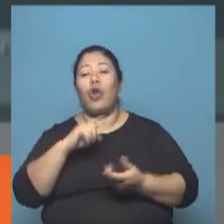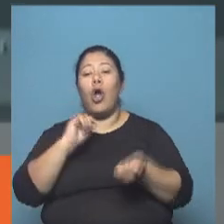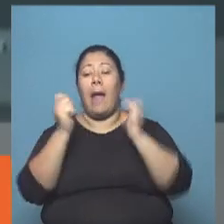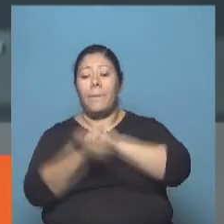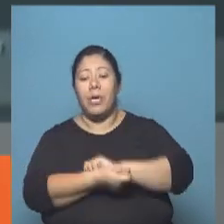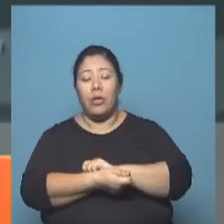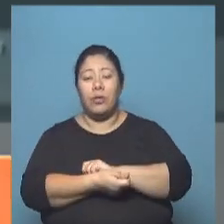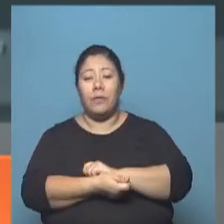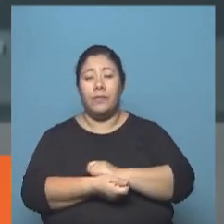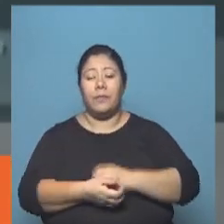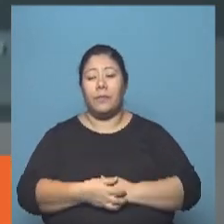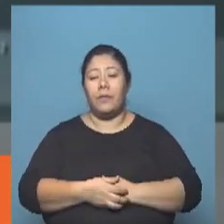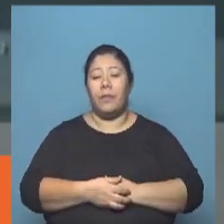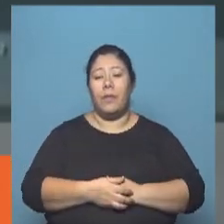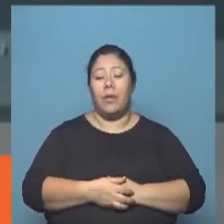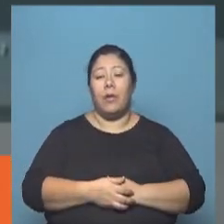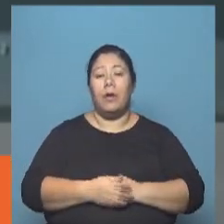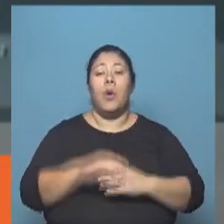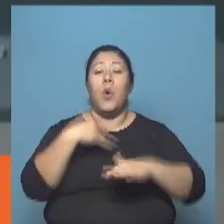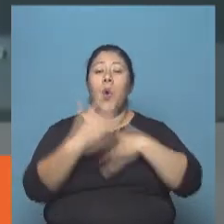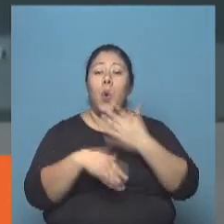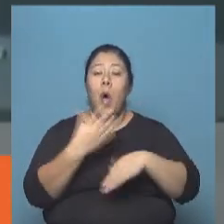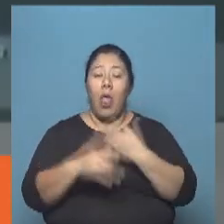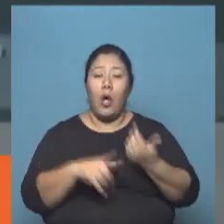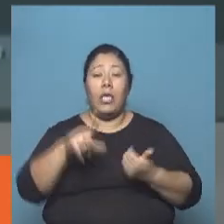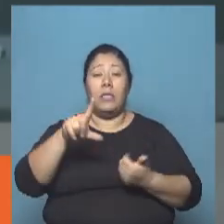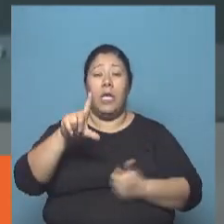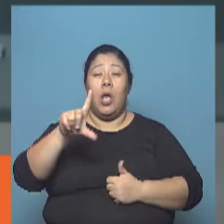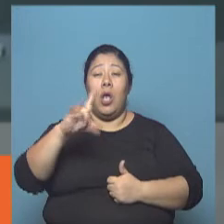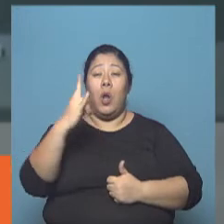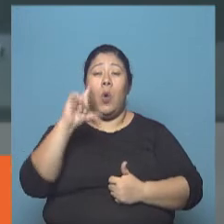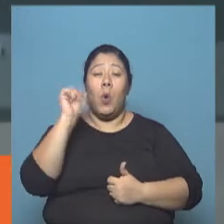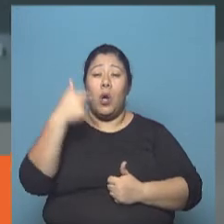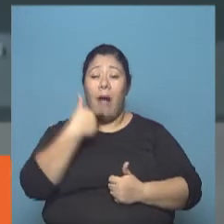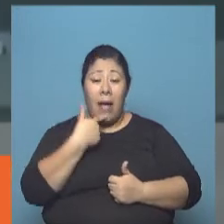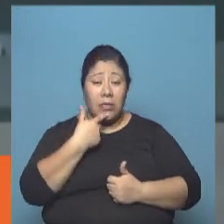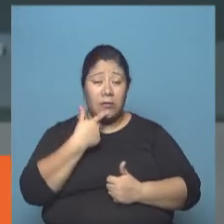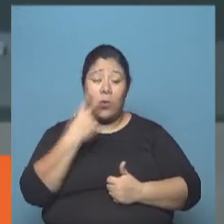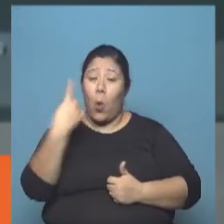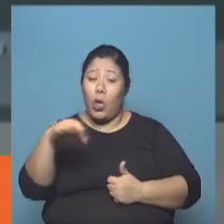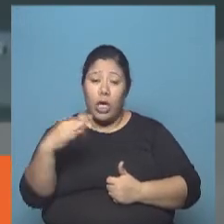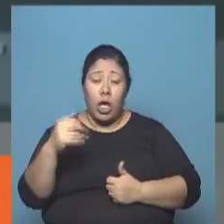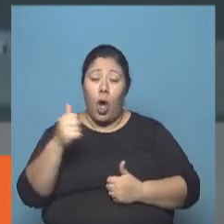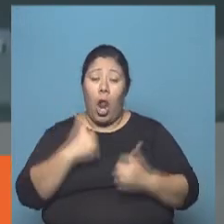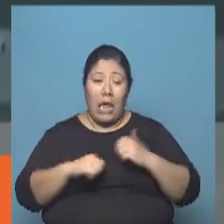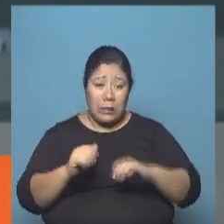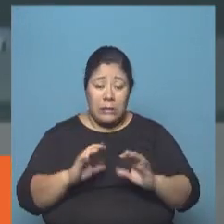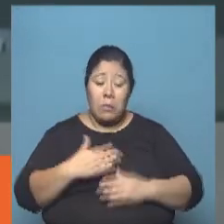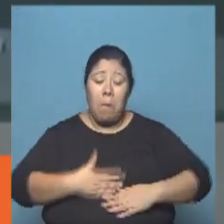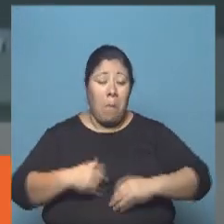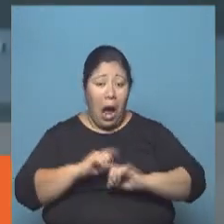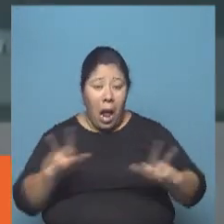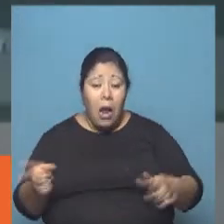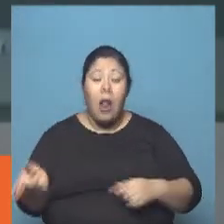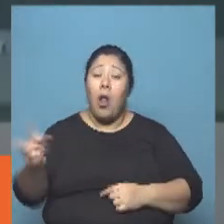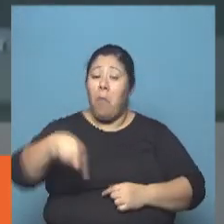sí. En definitiva, los jugadores, salvo el caso de Lucas, el resto está bien. También entiendo, veremos